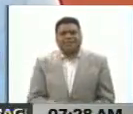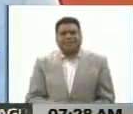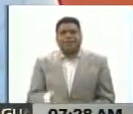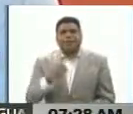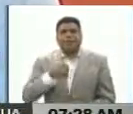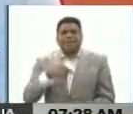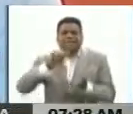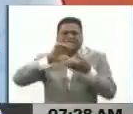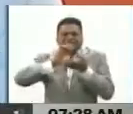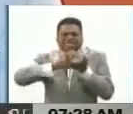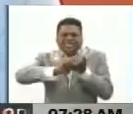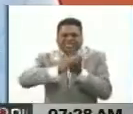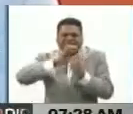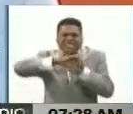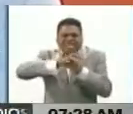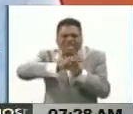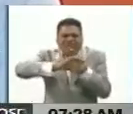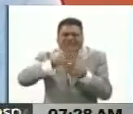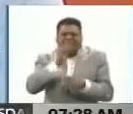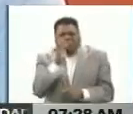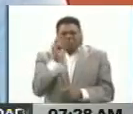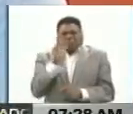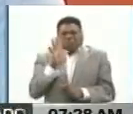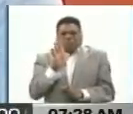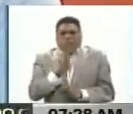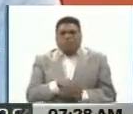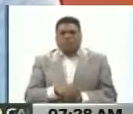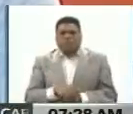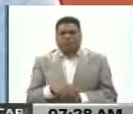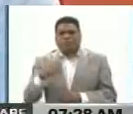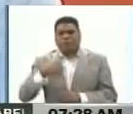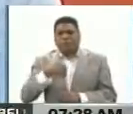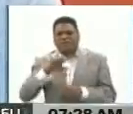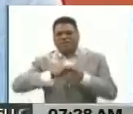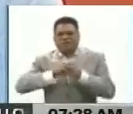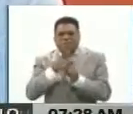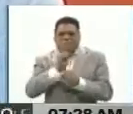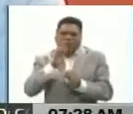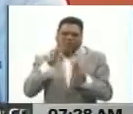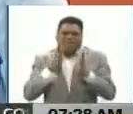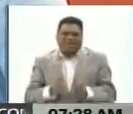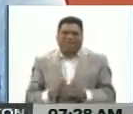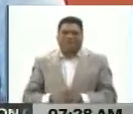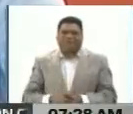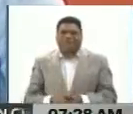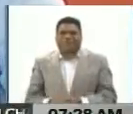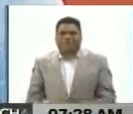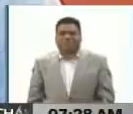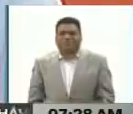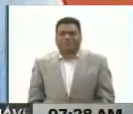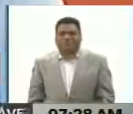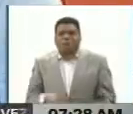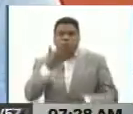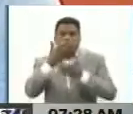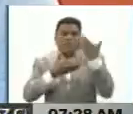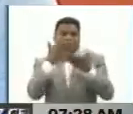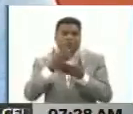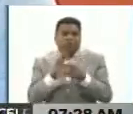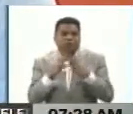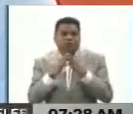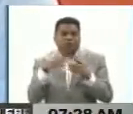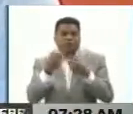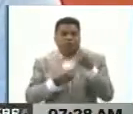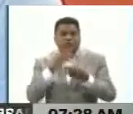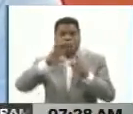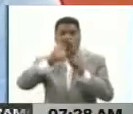limonero. Esa es una postal del país plural que nos dejó el comandante Chávez, que hizo de la cultura un